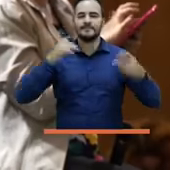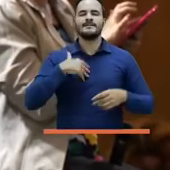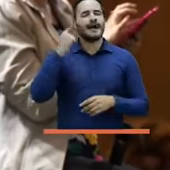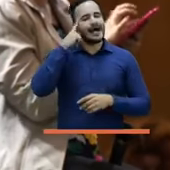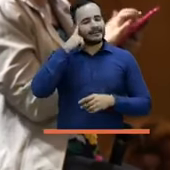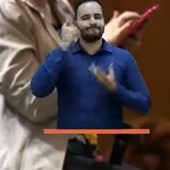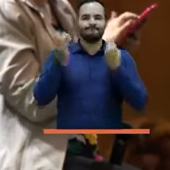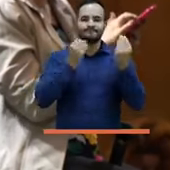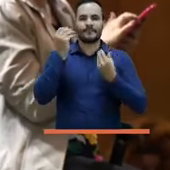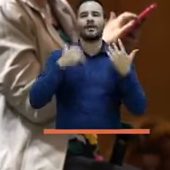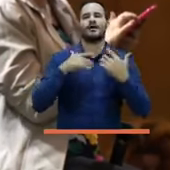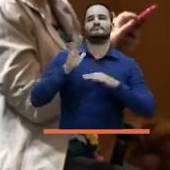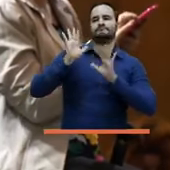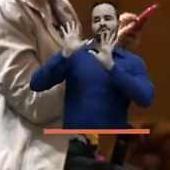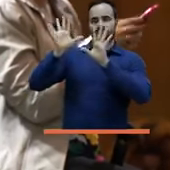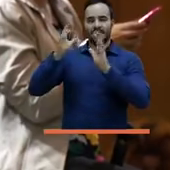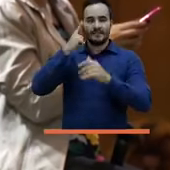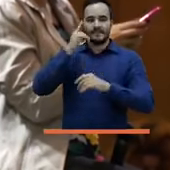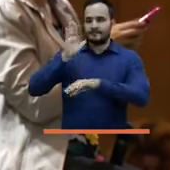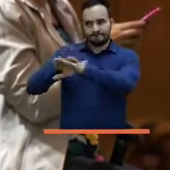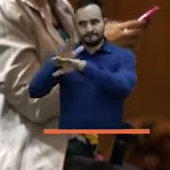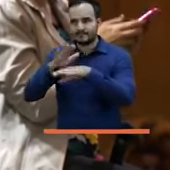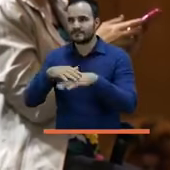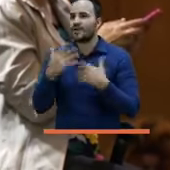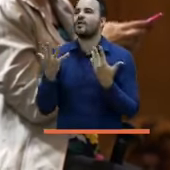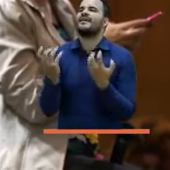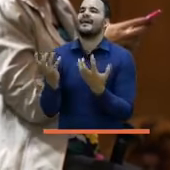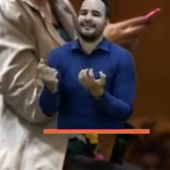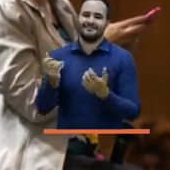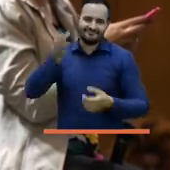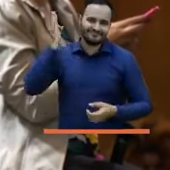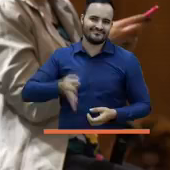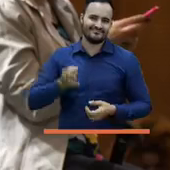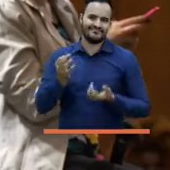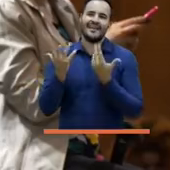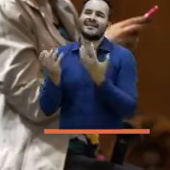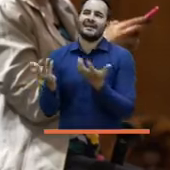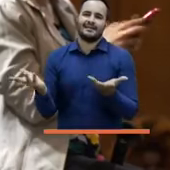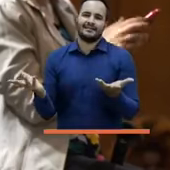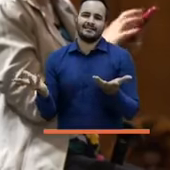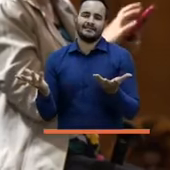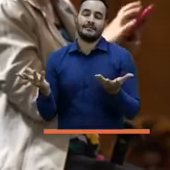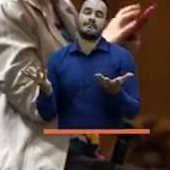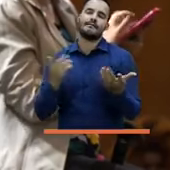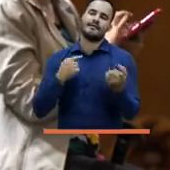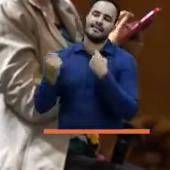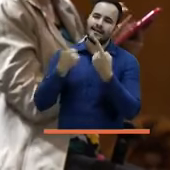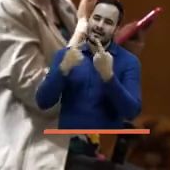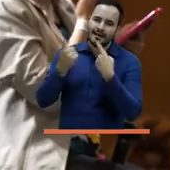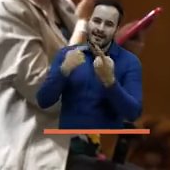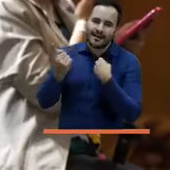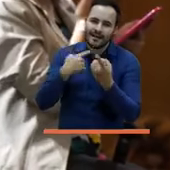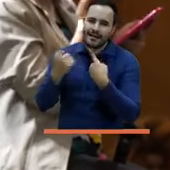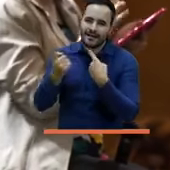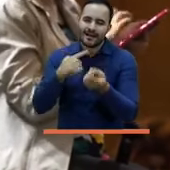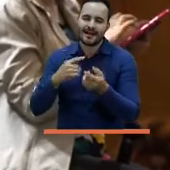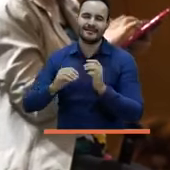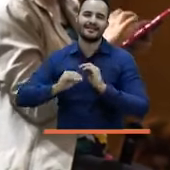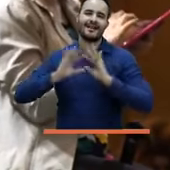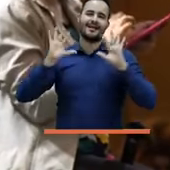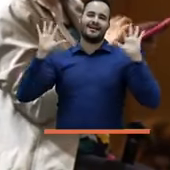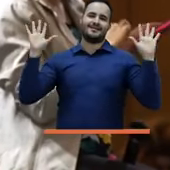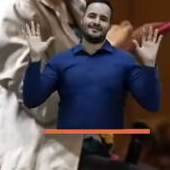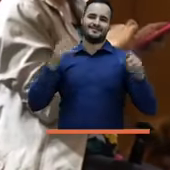organizaciones y les preguntamos bueno entonces exactamente qué es lo que queremos dentro de esa conversación nos salieron un número